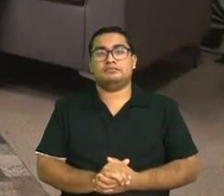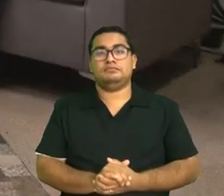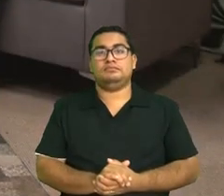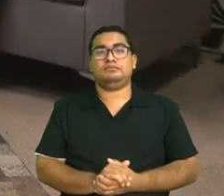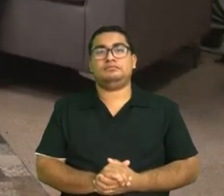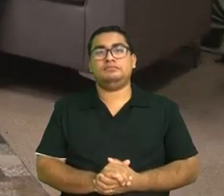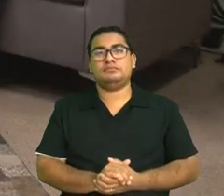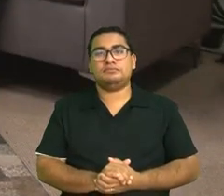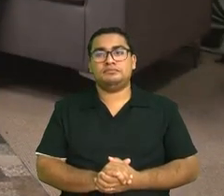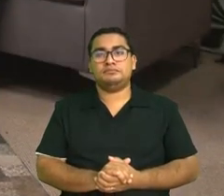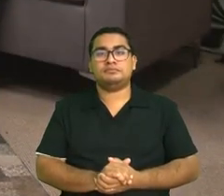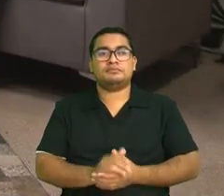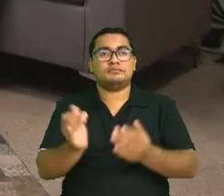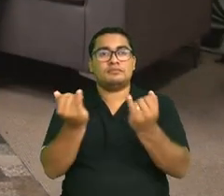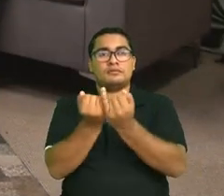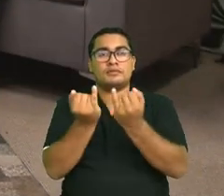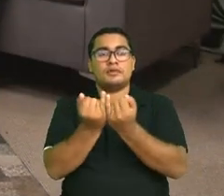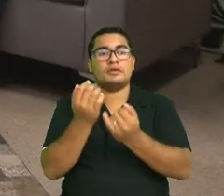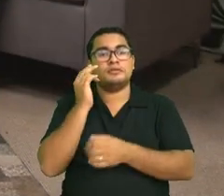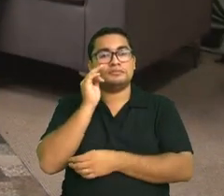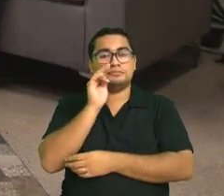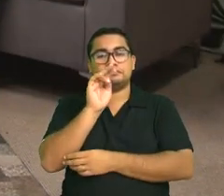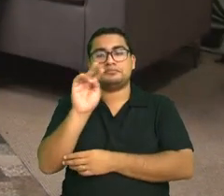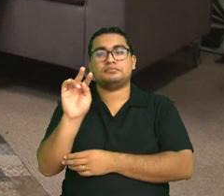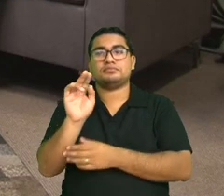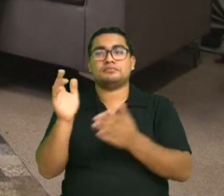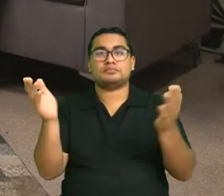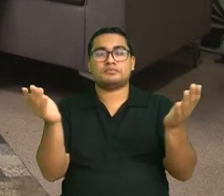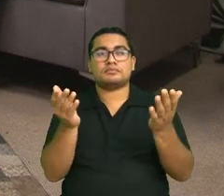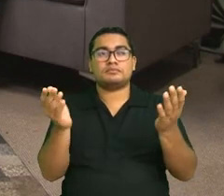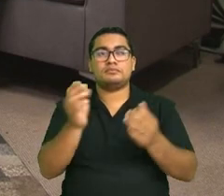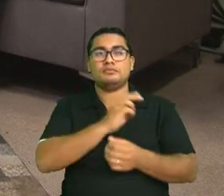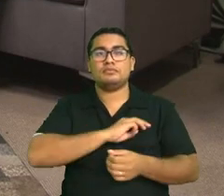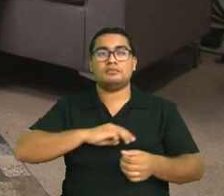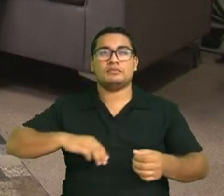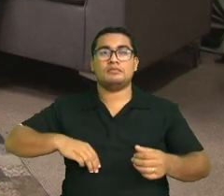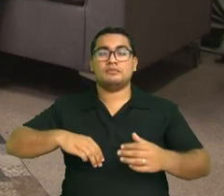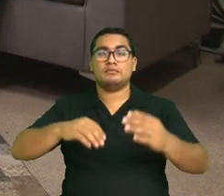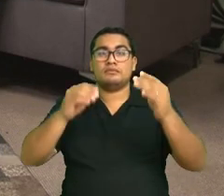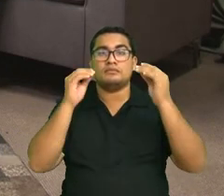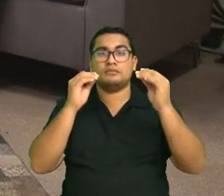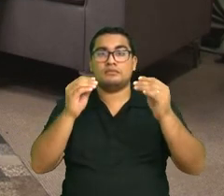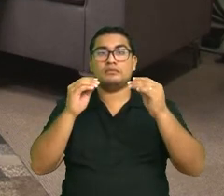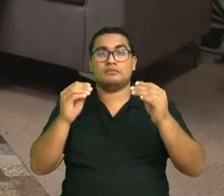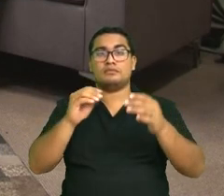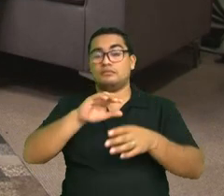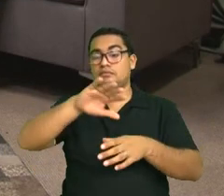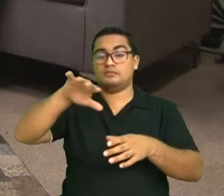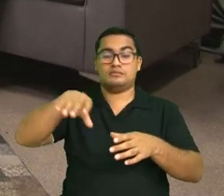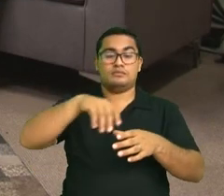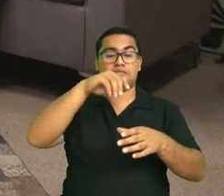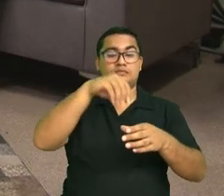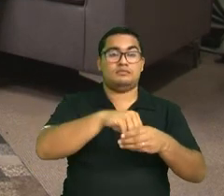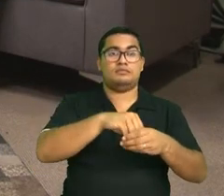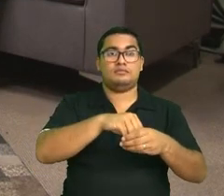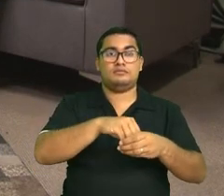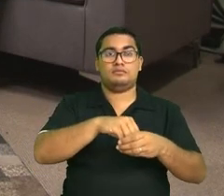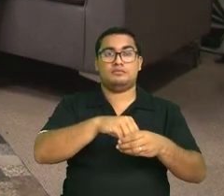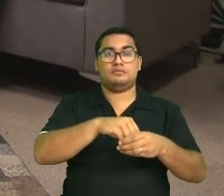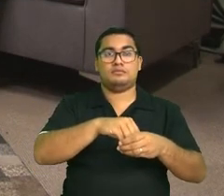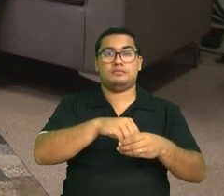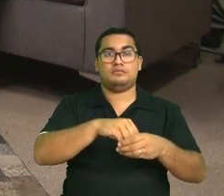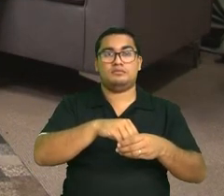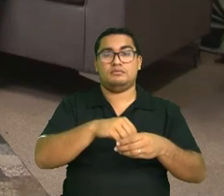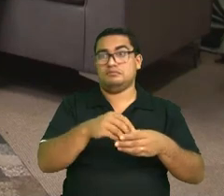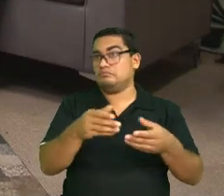bueno, también lo hemos visto en todo el Ministerio de Educación, ¿no? Cuando dicen educación inclusiva, dicen a priori de